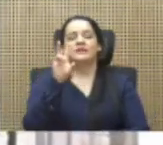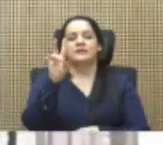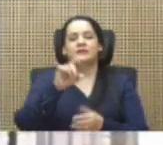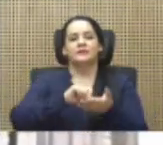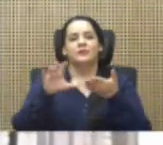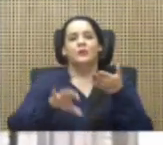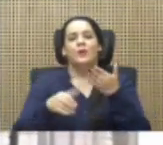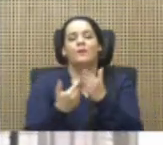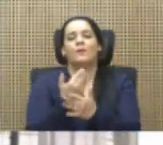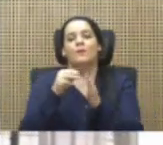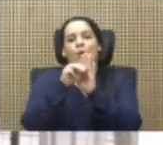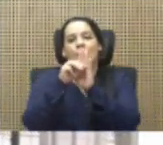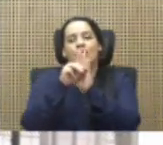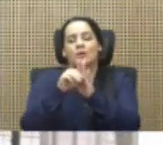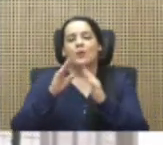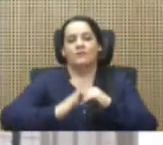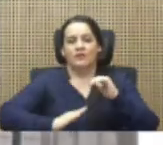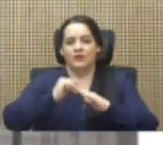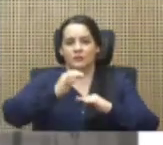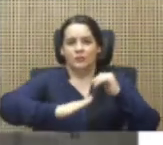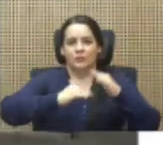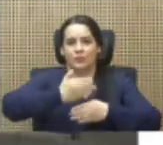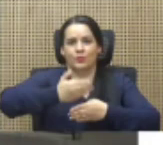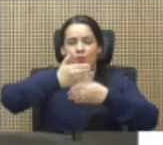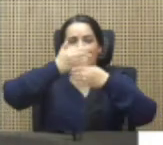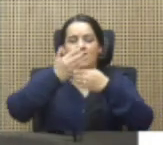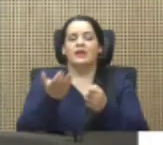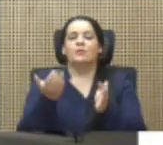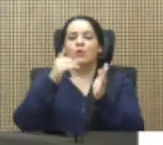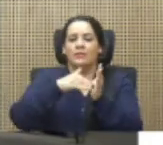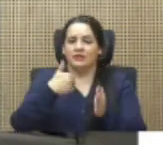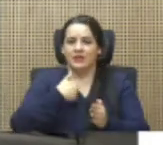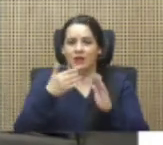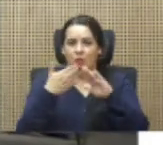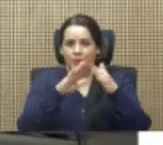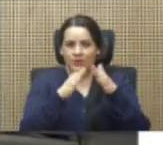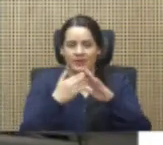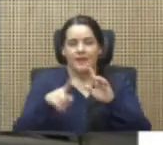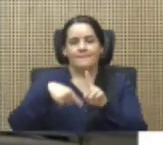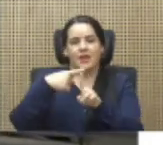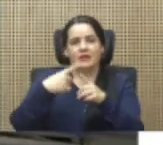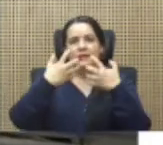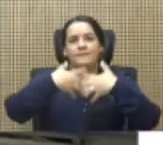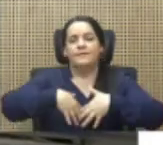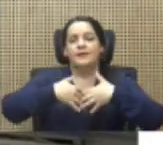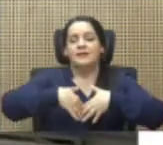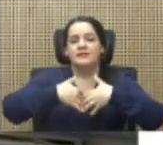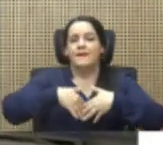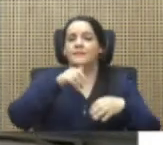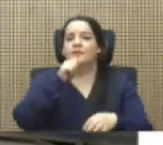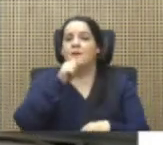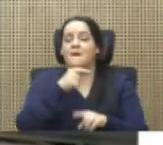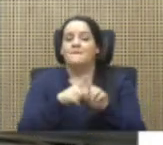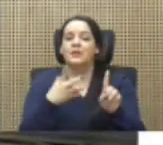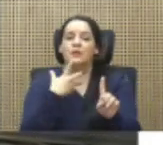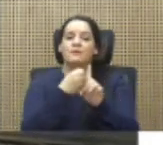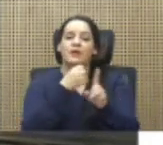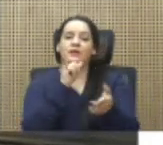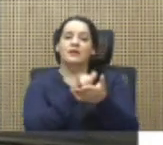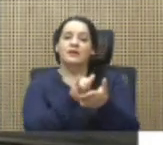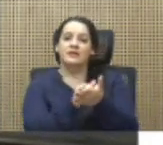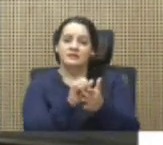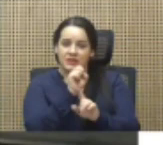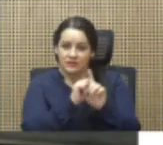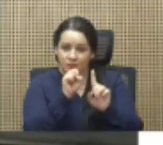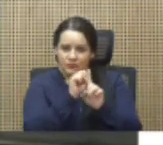cuya infraestructura fue recuperada por la comunidad y la empresa privada. Pero el impacto de este gesto se